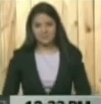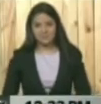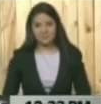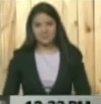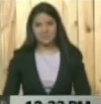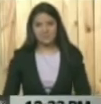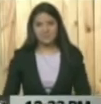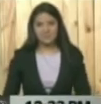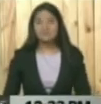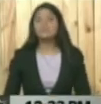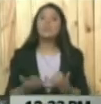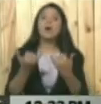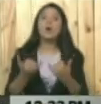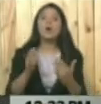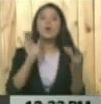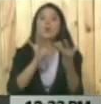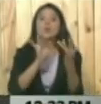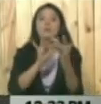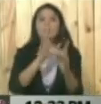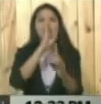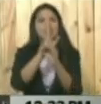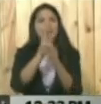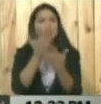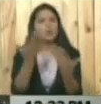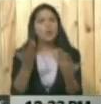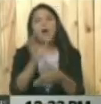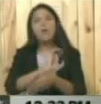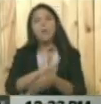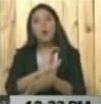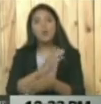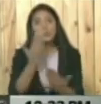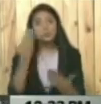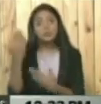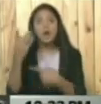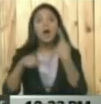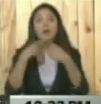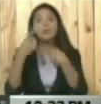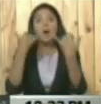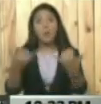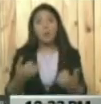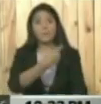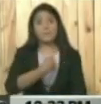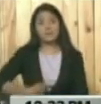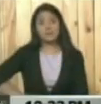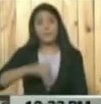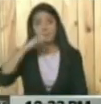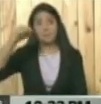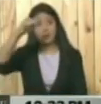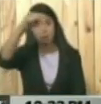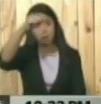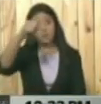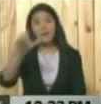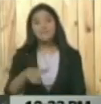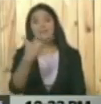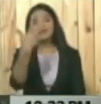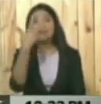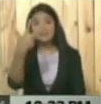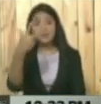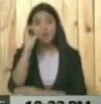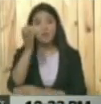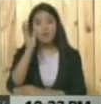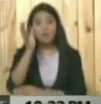Sí, a esta hora vamos a establecer un contacto directamente a Ecuador. Allí interviene el presidente de la República, Nicolás Maduro, en la tercera edición